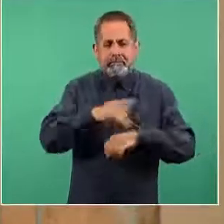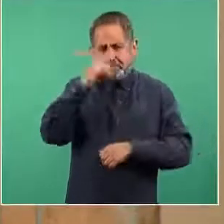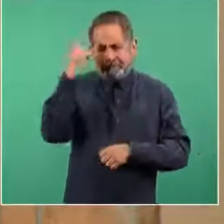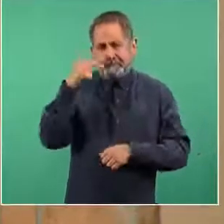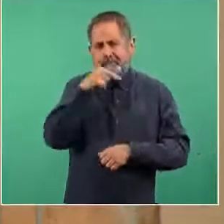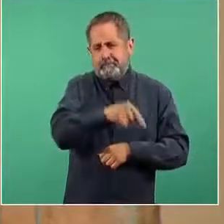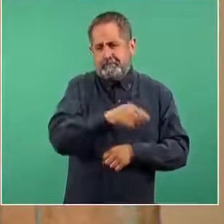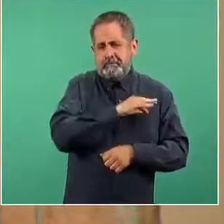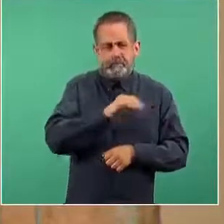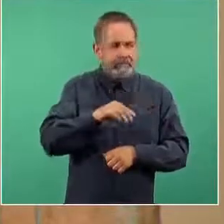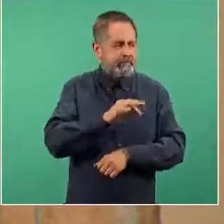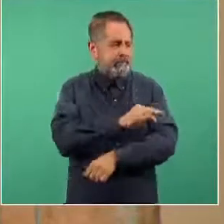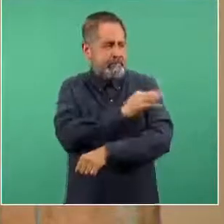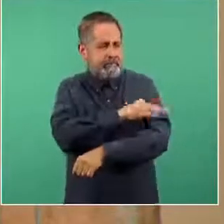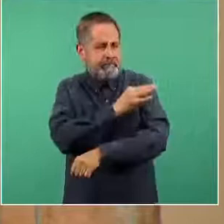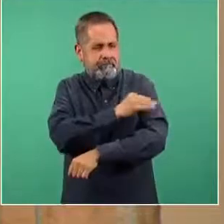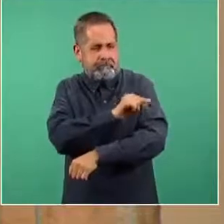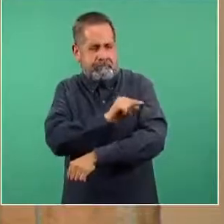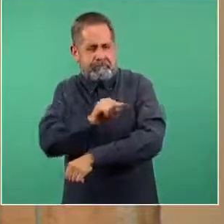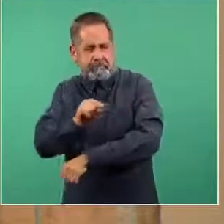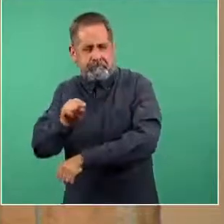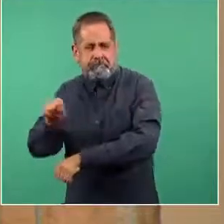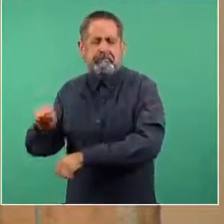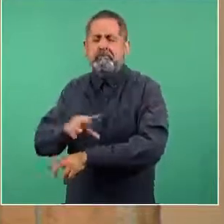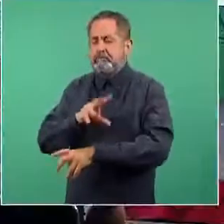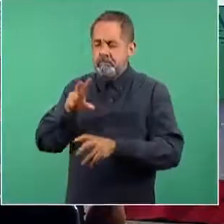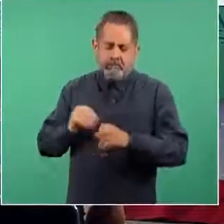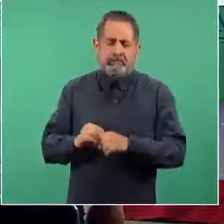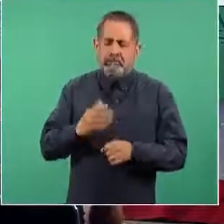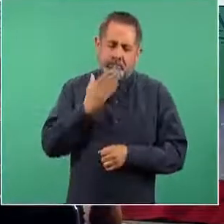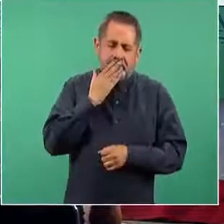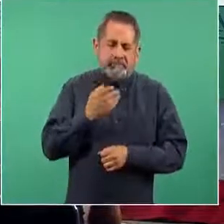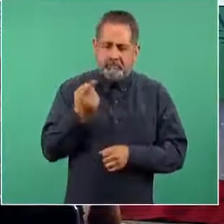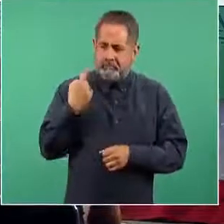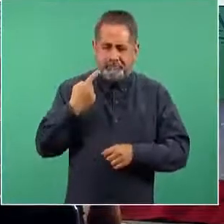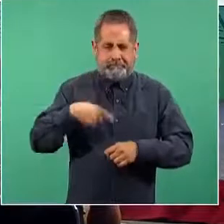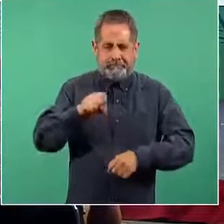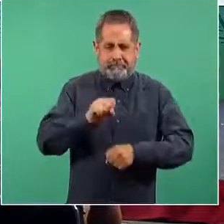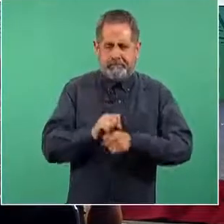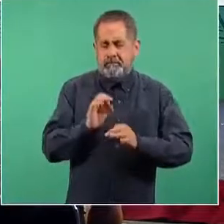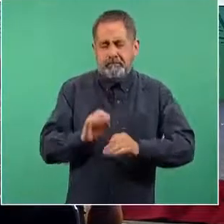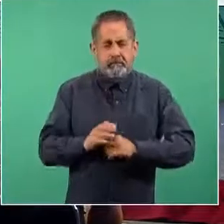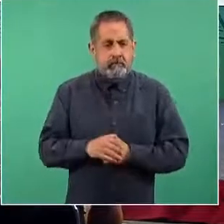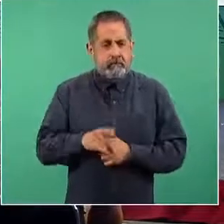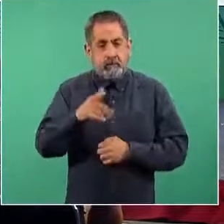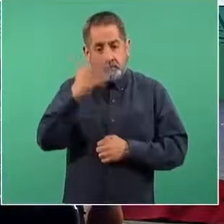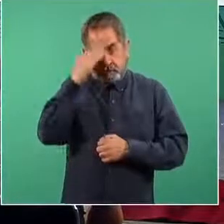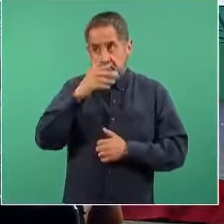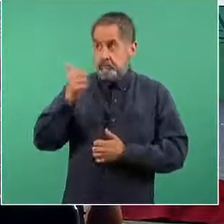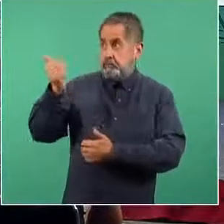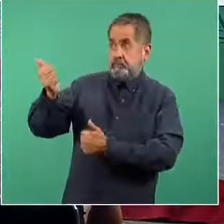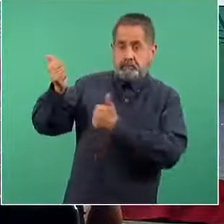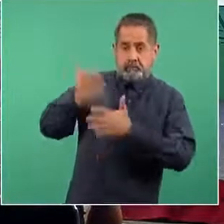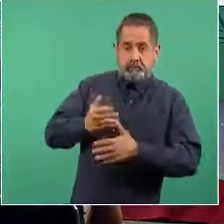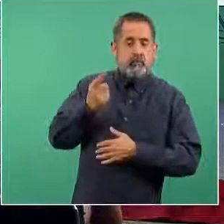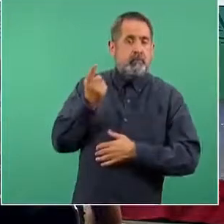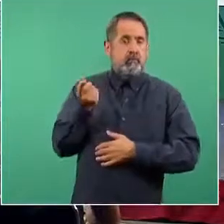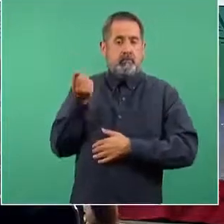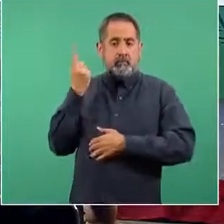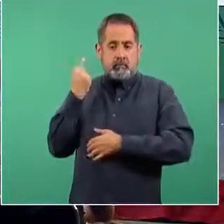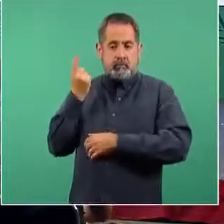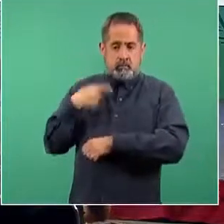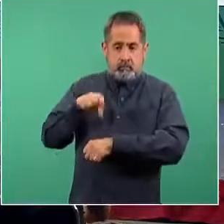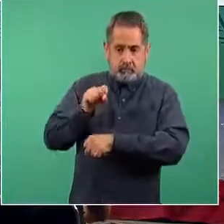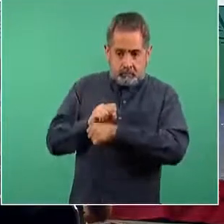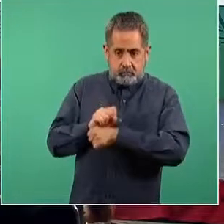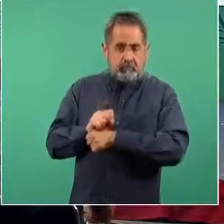factor es precisamente el contar con la vacuna para poder hacer esto. Esta semana, como ustedes saben, de lo que llegó la semana pasada y el fin de